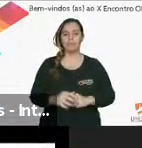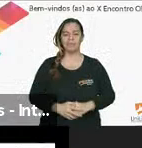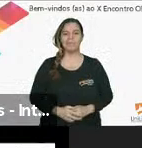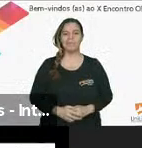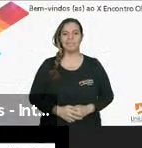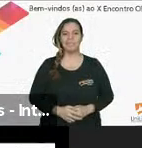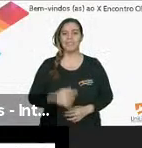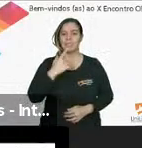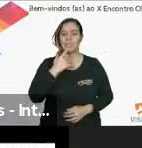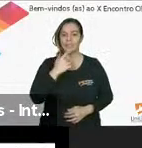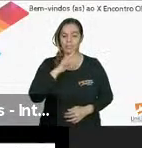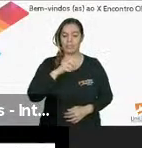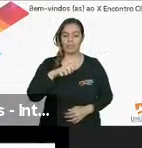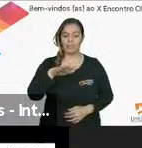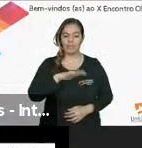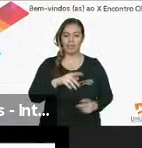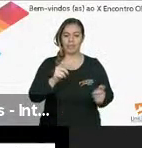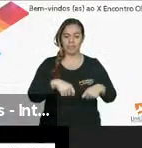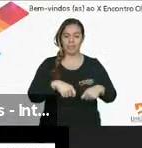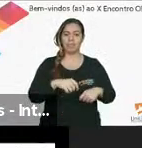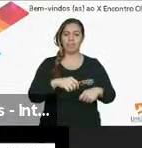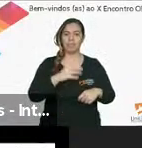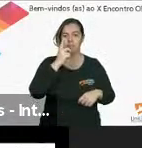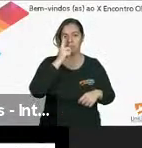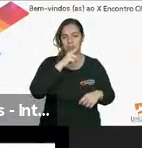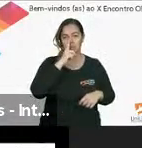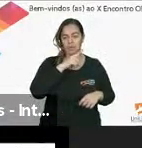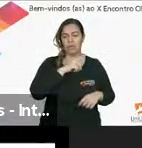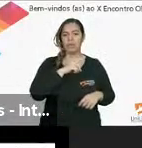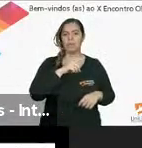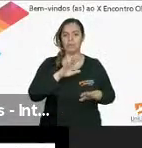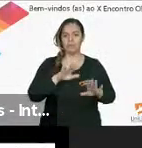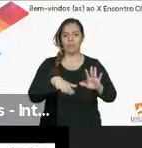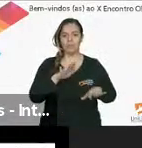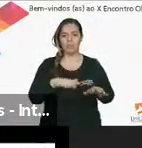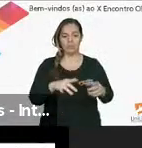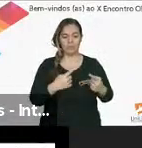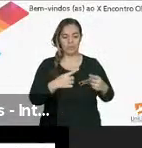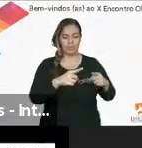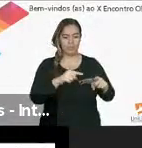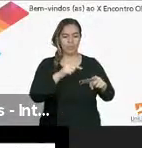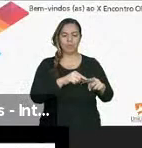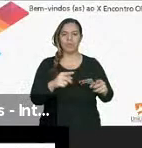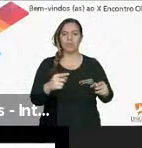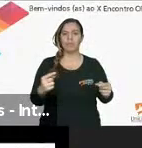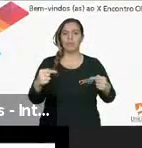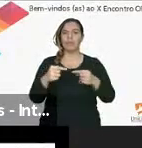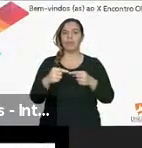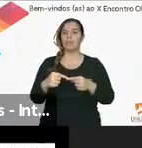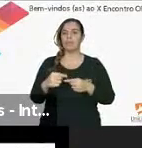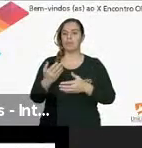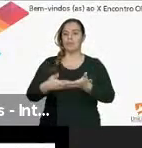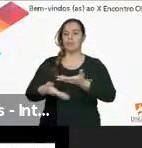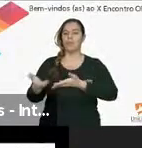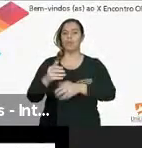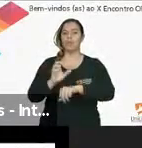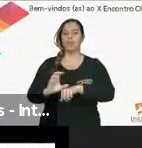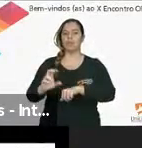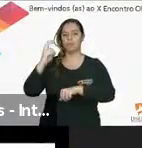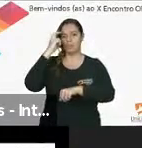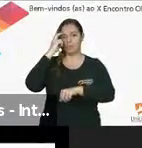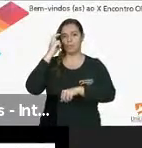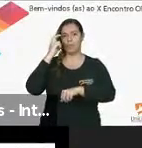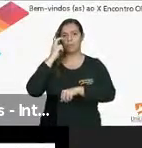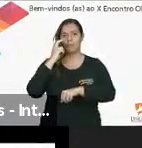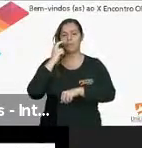ese sistema puede admitir. Las perturbaciones gatillan, pero no determinan cambios estructurales que tienen lugar. La